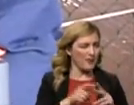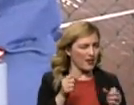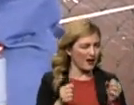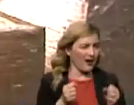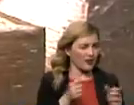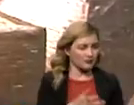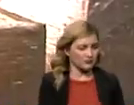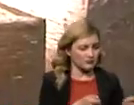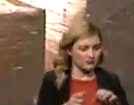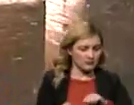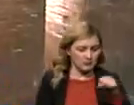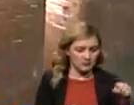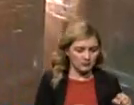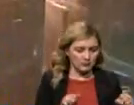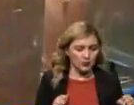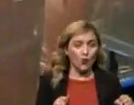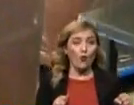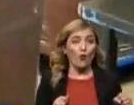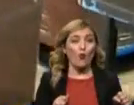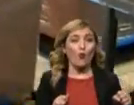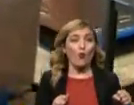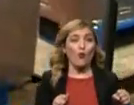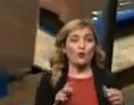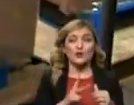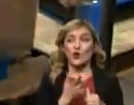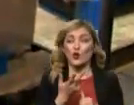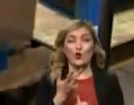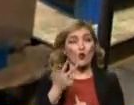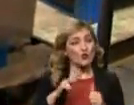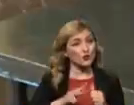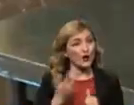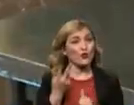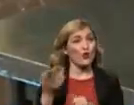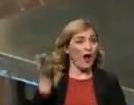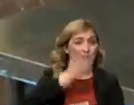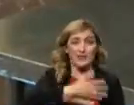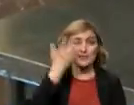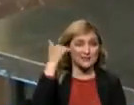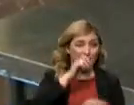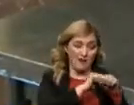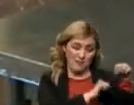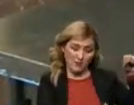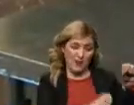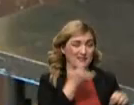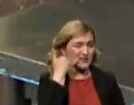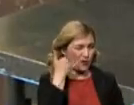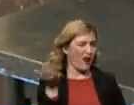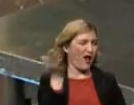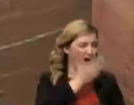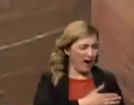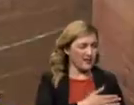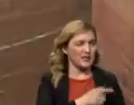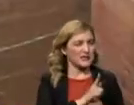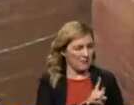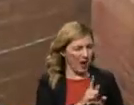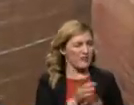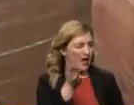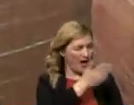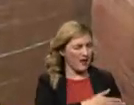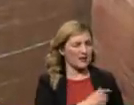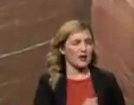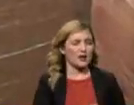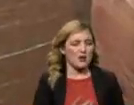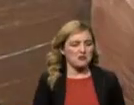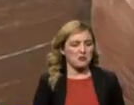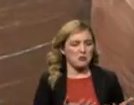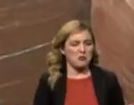dio como resultado la detección de un segundo cargamento de celulares de alta gama en esta misma semana, de casi